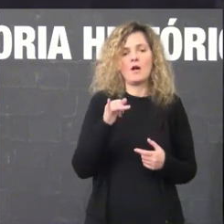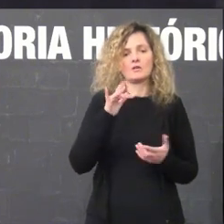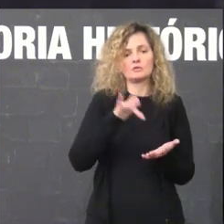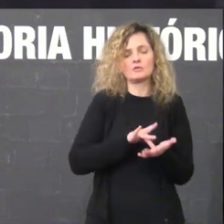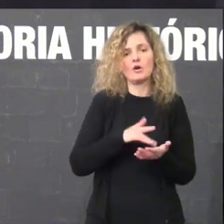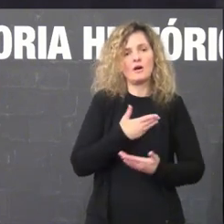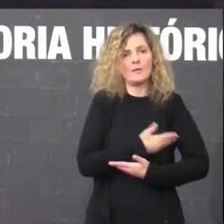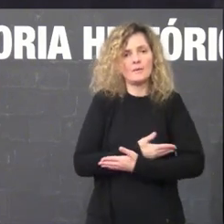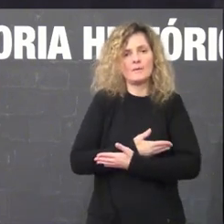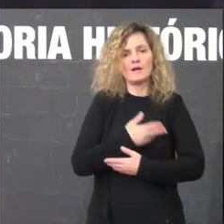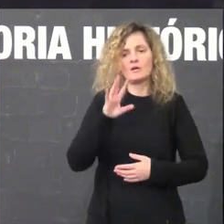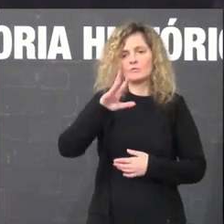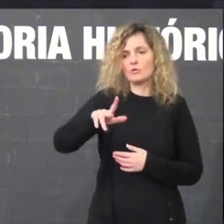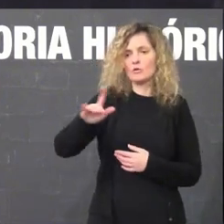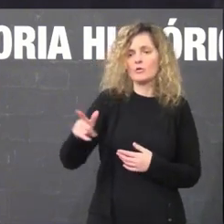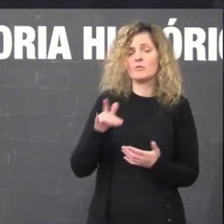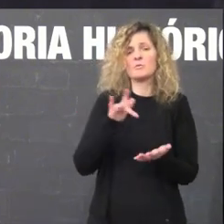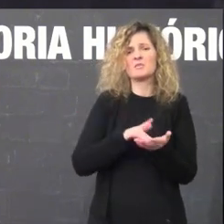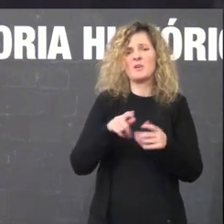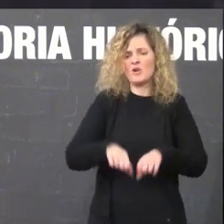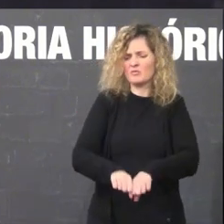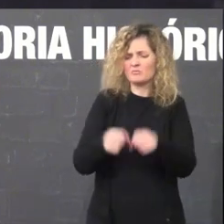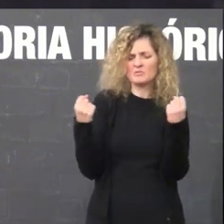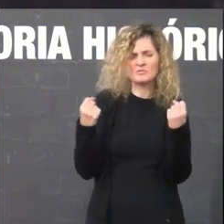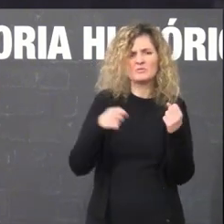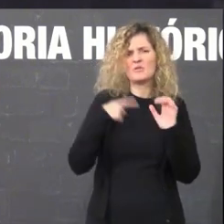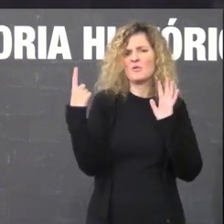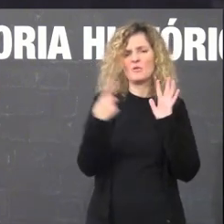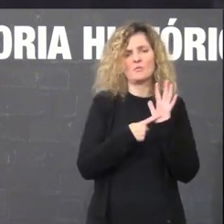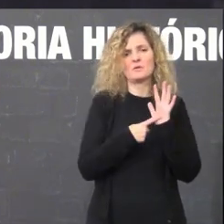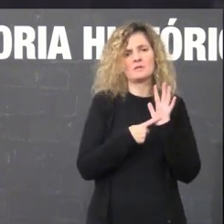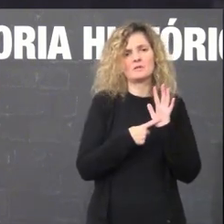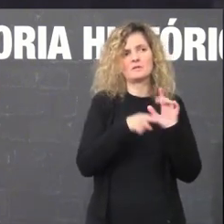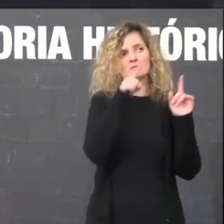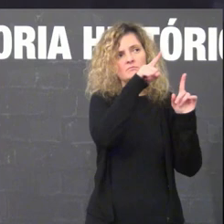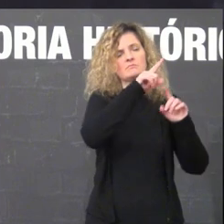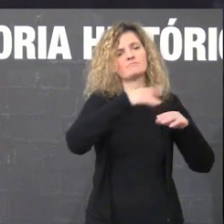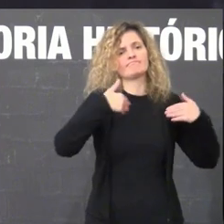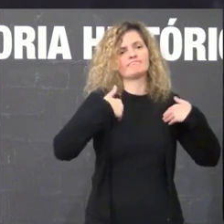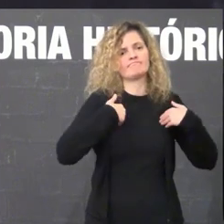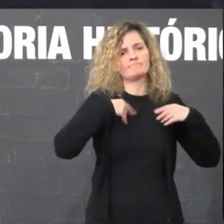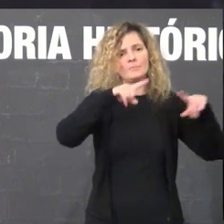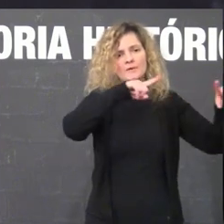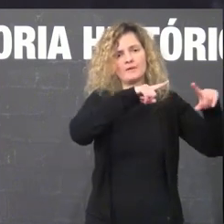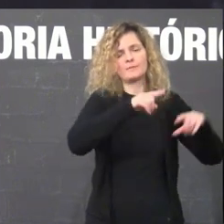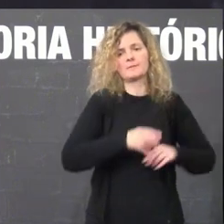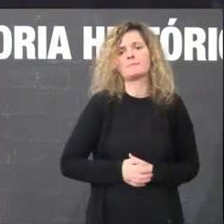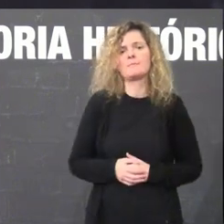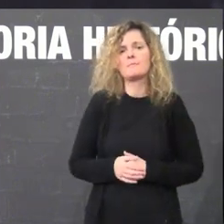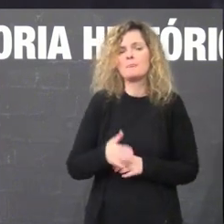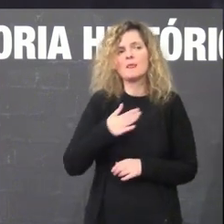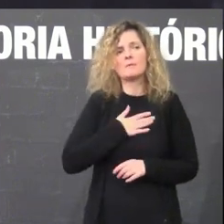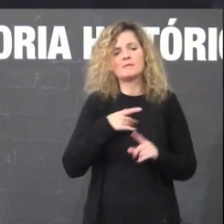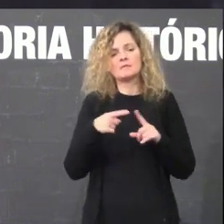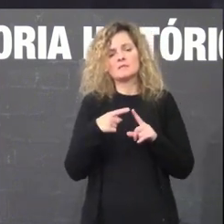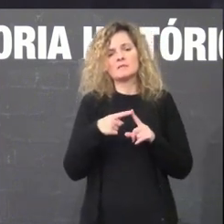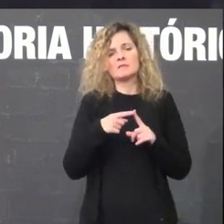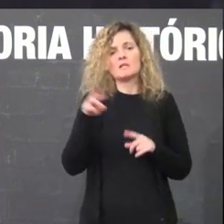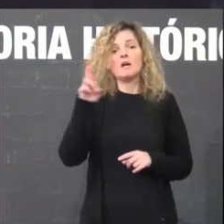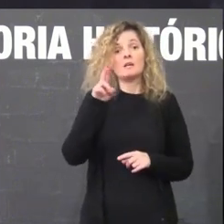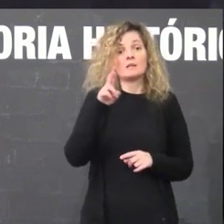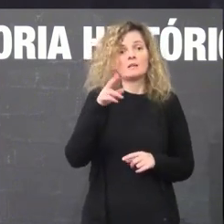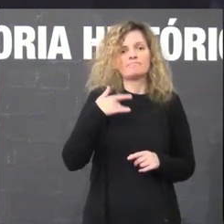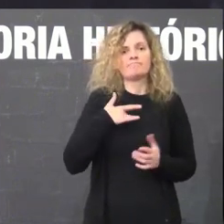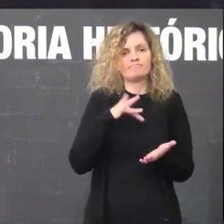robados y una ruptura total digamos con ese régimen no y mi tío Ricardo que fue